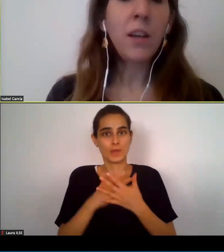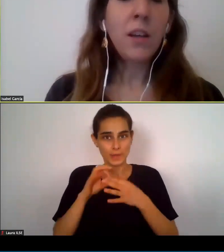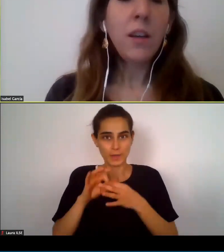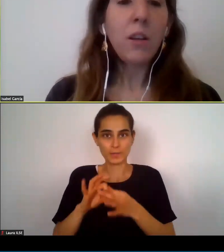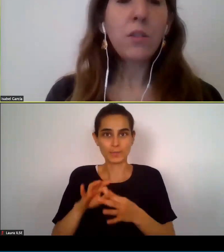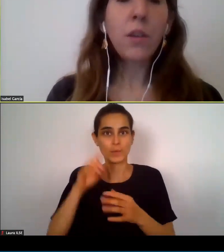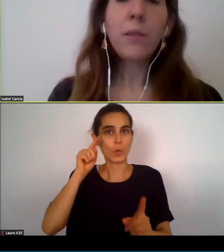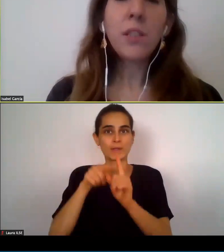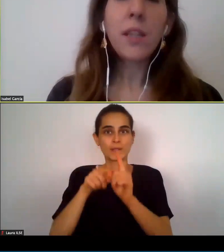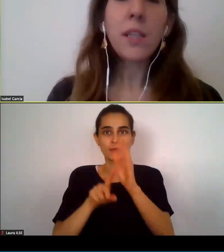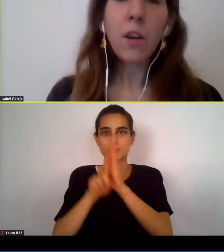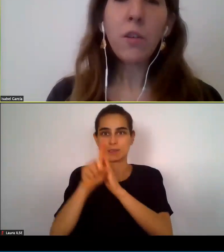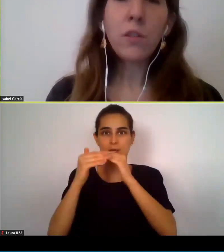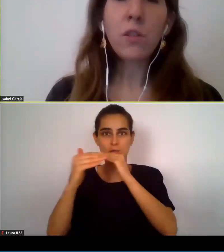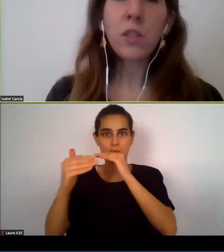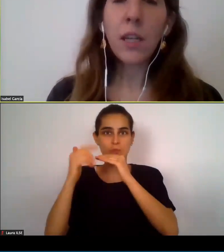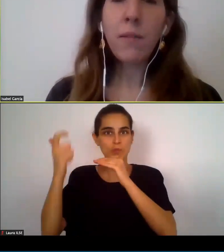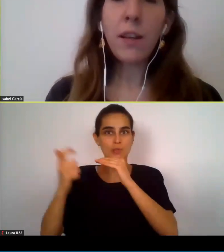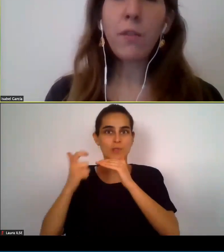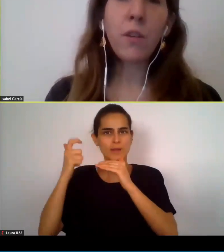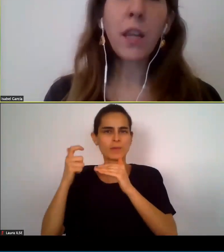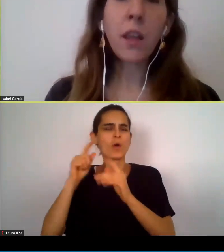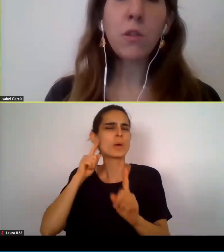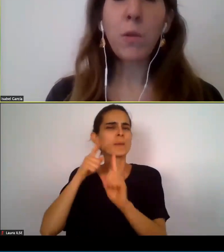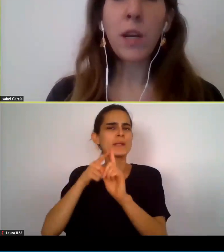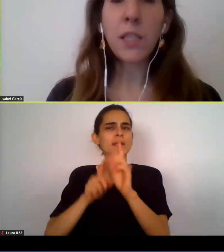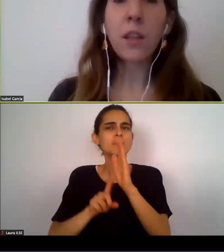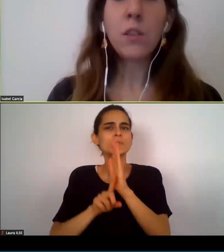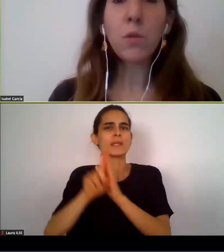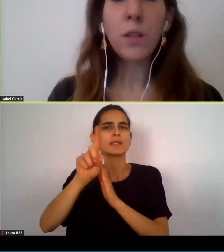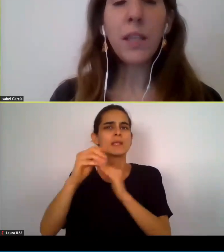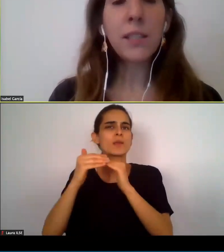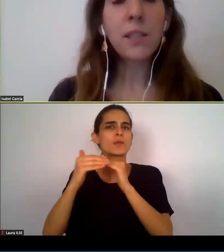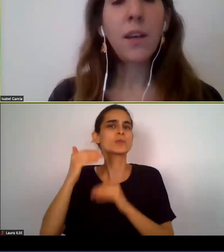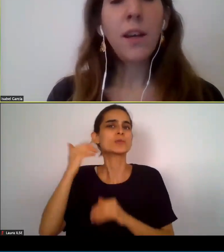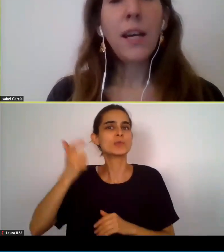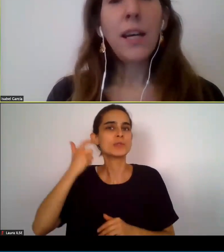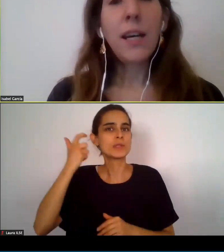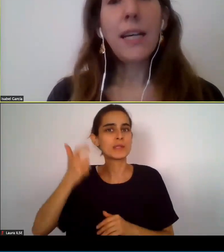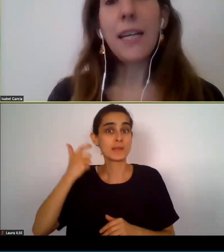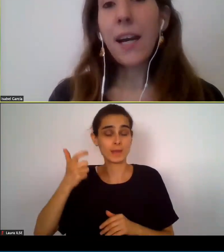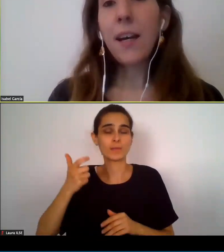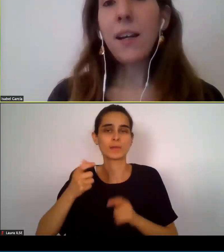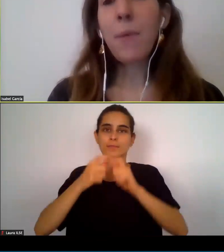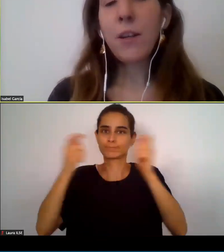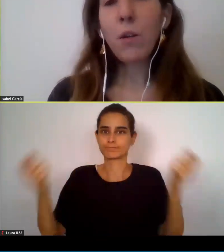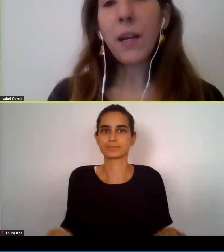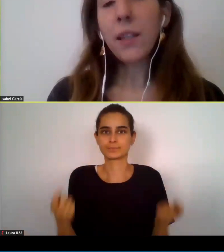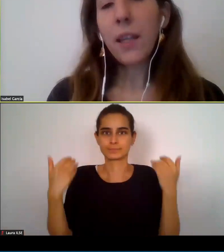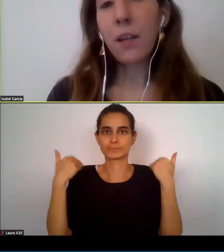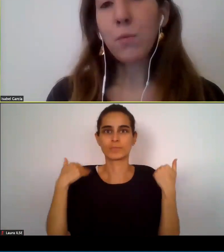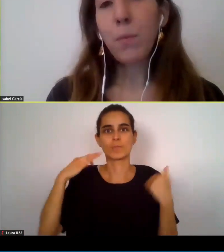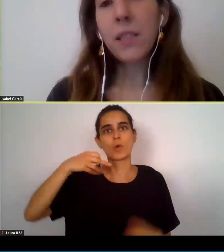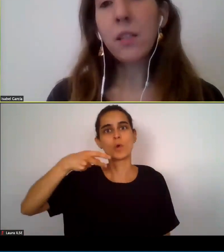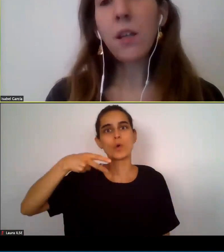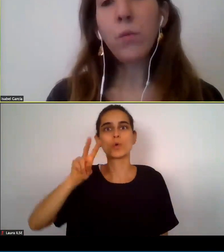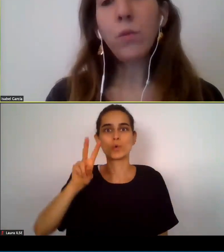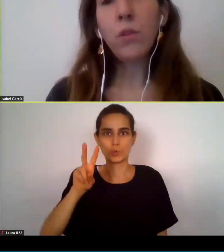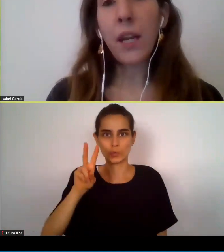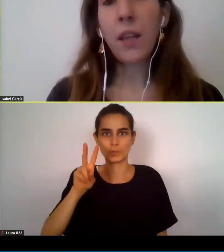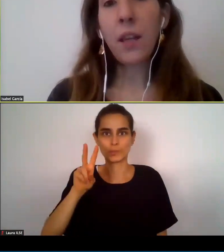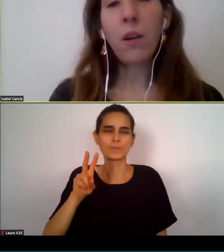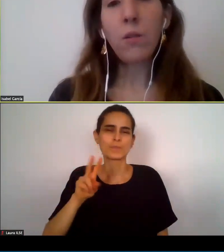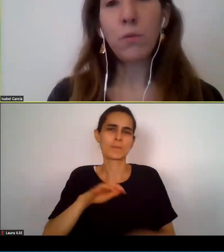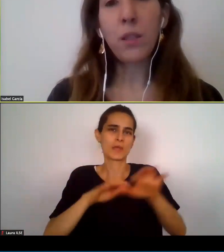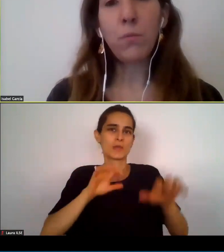Sostenible. Los Objetivos de Desarrollo Sostenible fueron lanzados por las Naciones Unidas y ya la mayor parte de los países del mundo